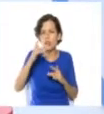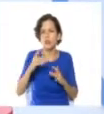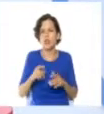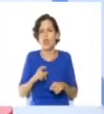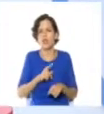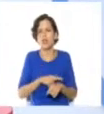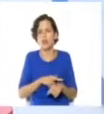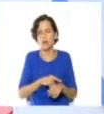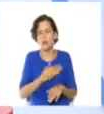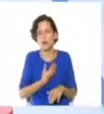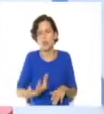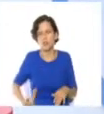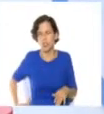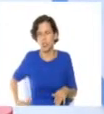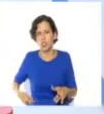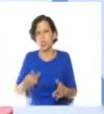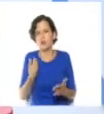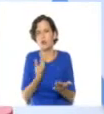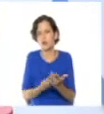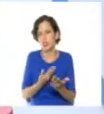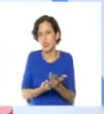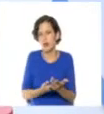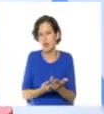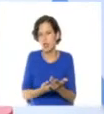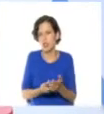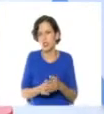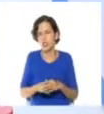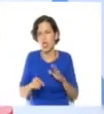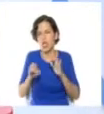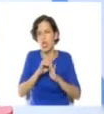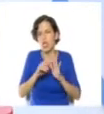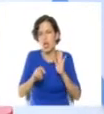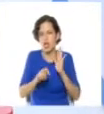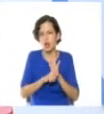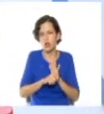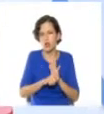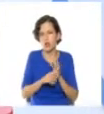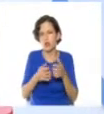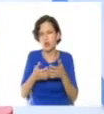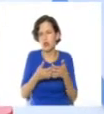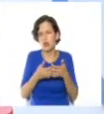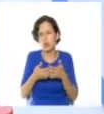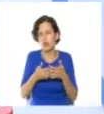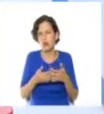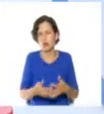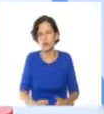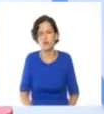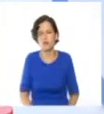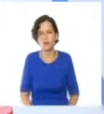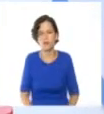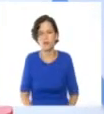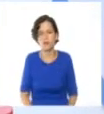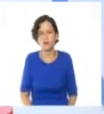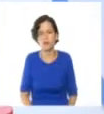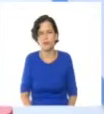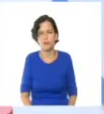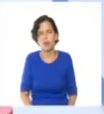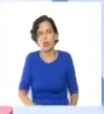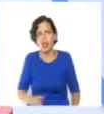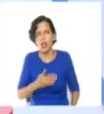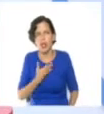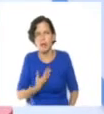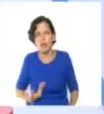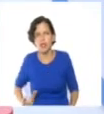a 4 años, tal como lo establece la copia de la Constitución norteamericana. Obviamente el